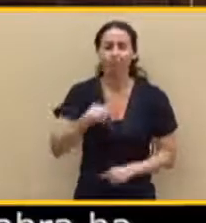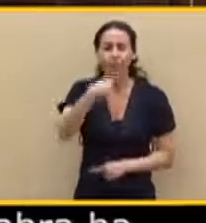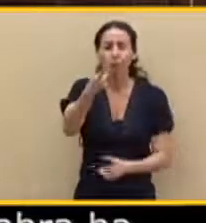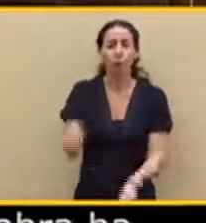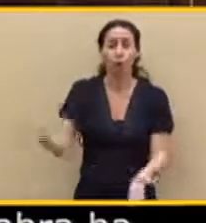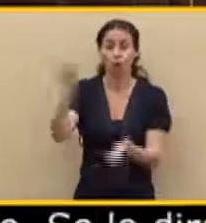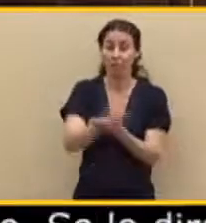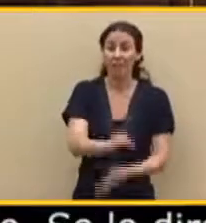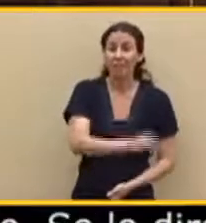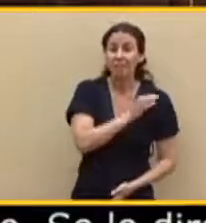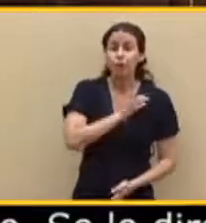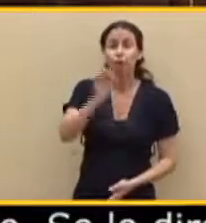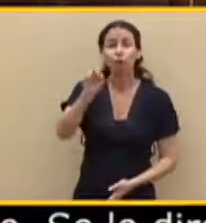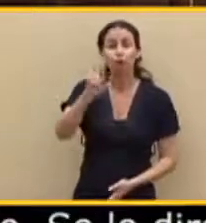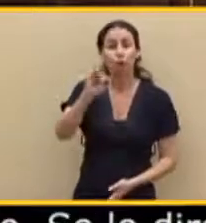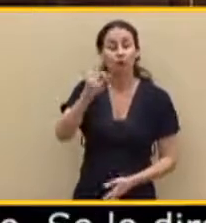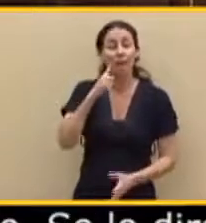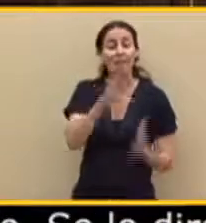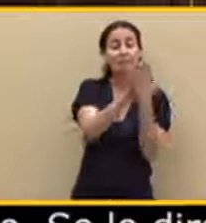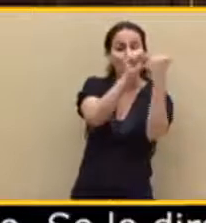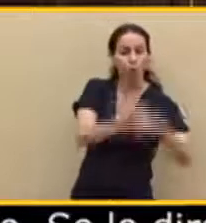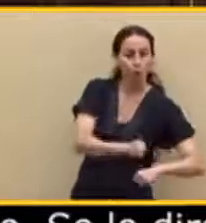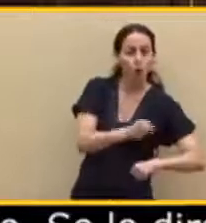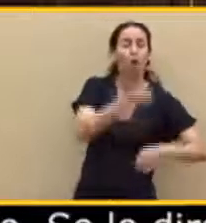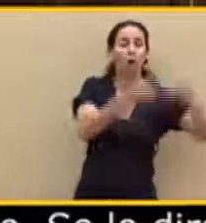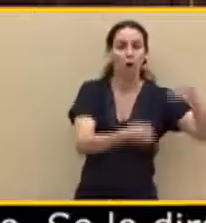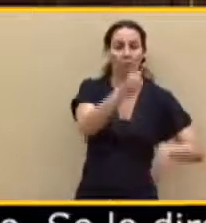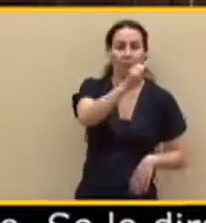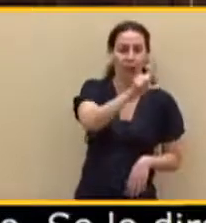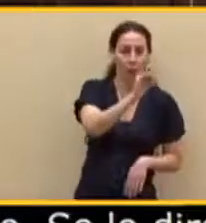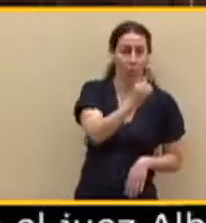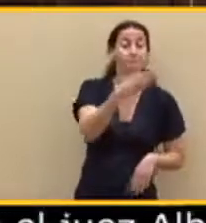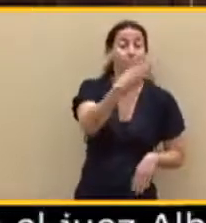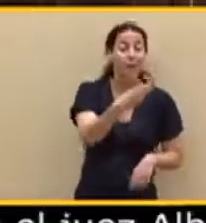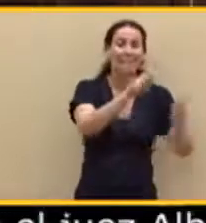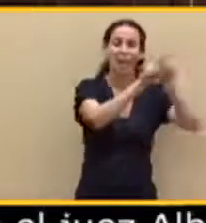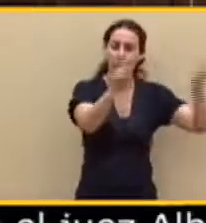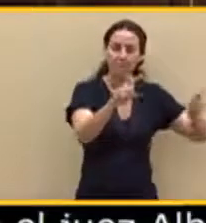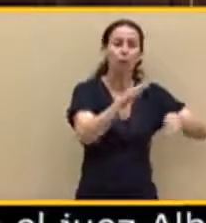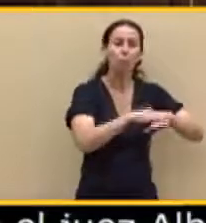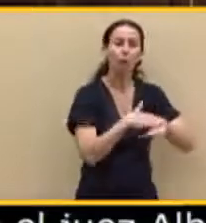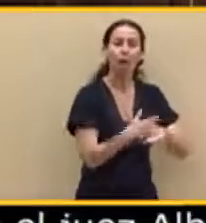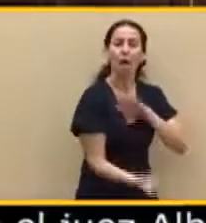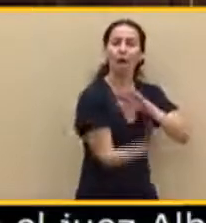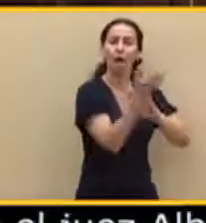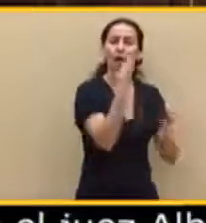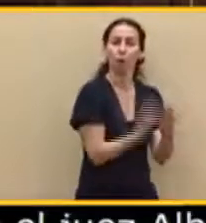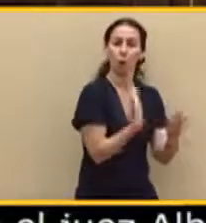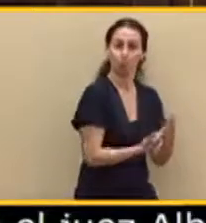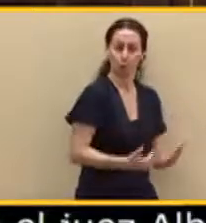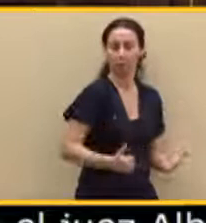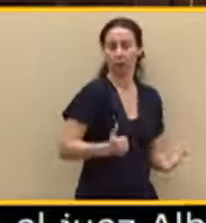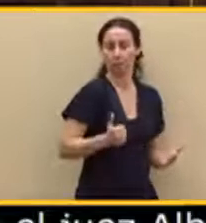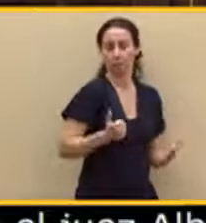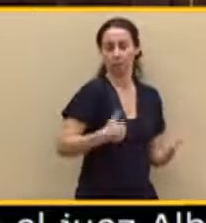alió con el juez Alba y con un empresario para fabricar pruebas falsas contra una ciudadana que competía electoralmente con él